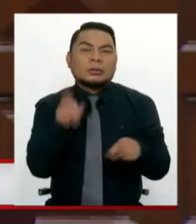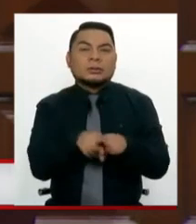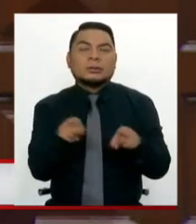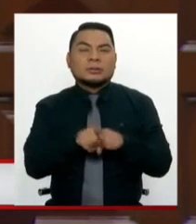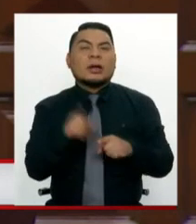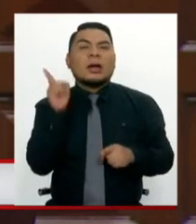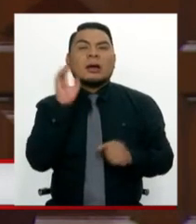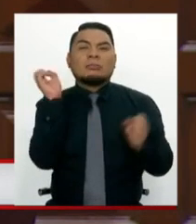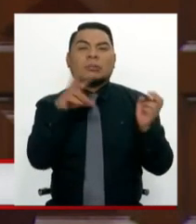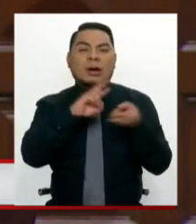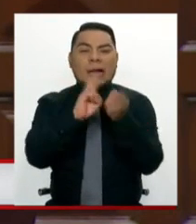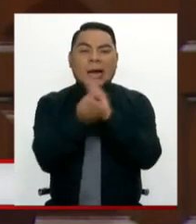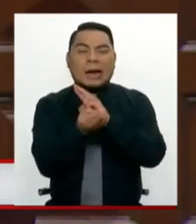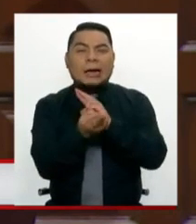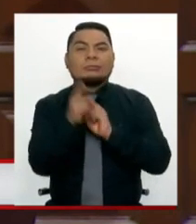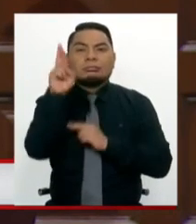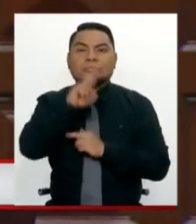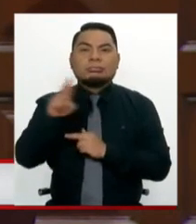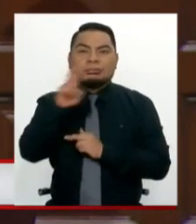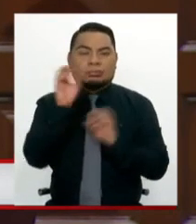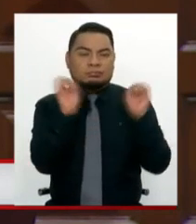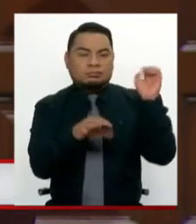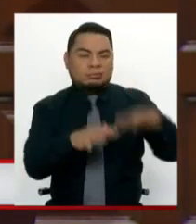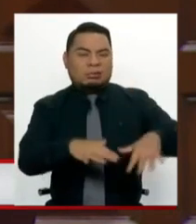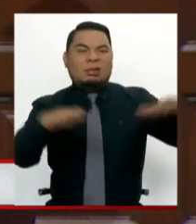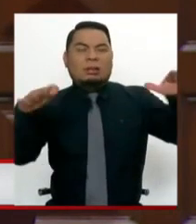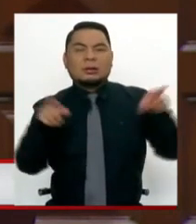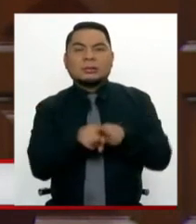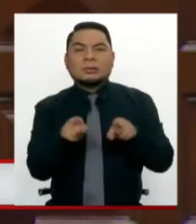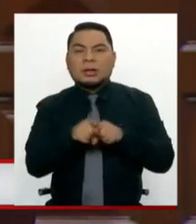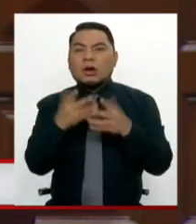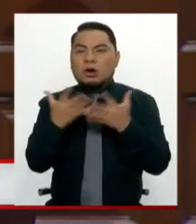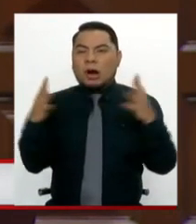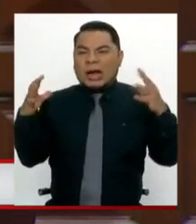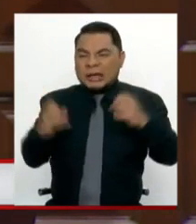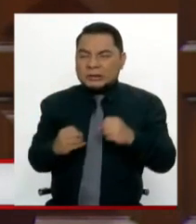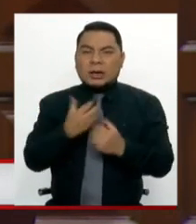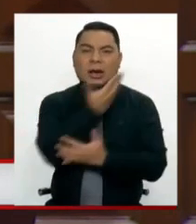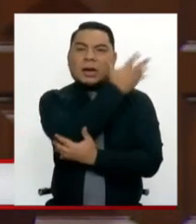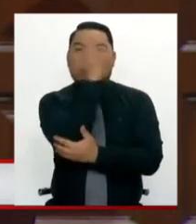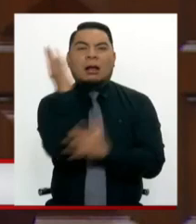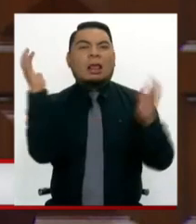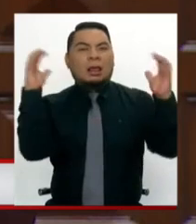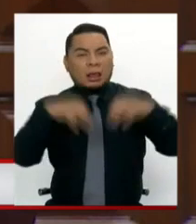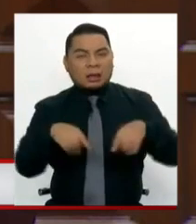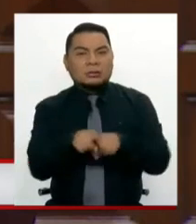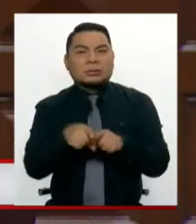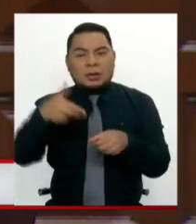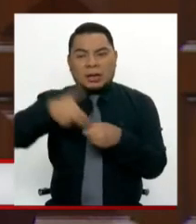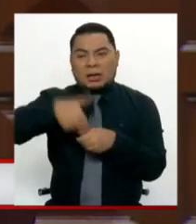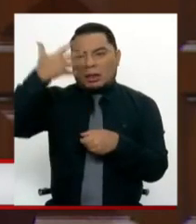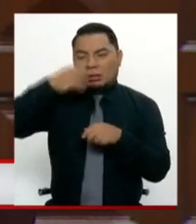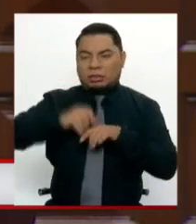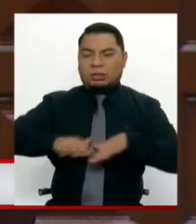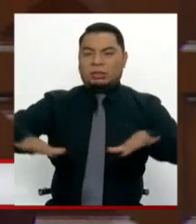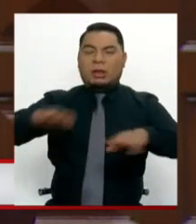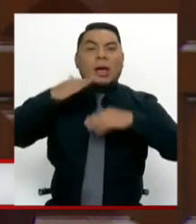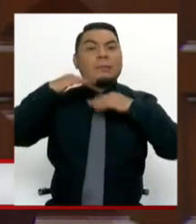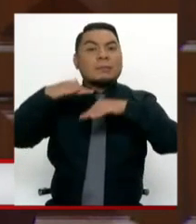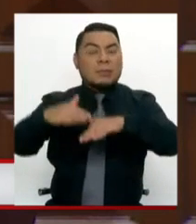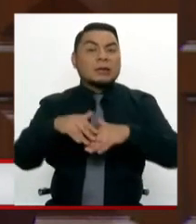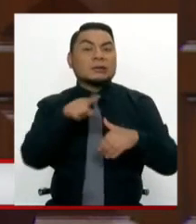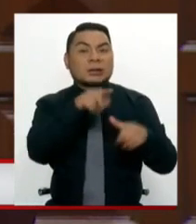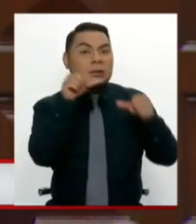de residuos sólidos, grandes áreas deterioradas y con pérdida de bosques y derrame de petróleo en el mar y